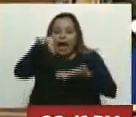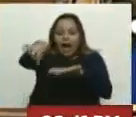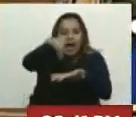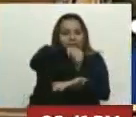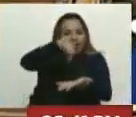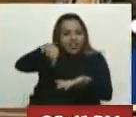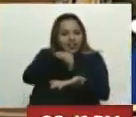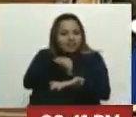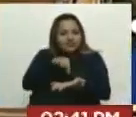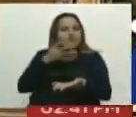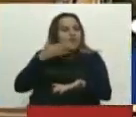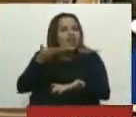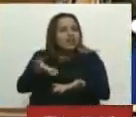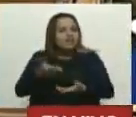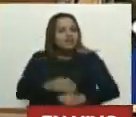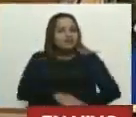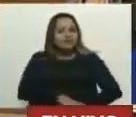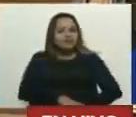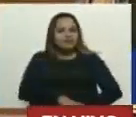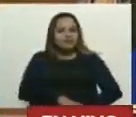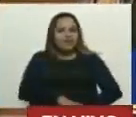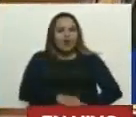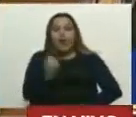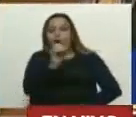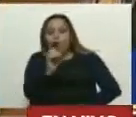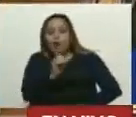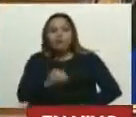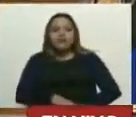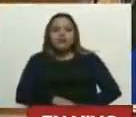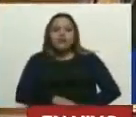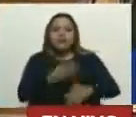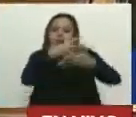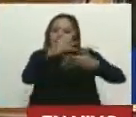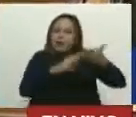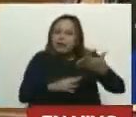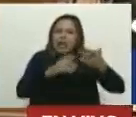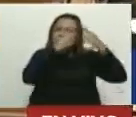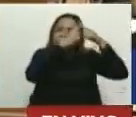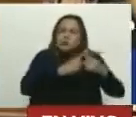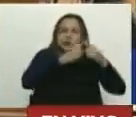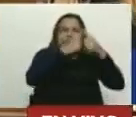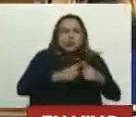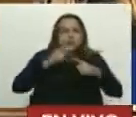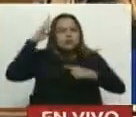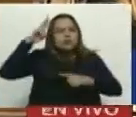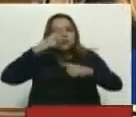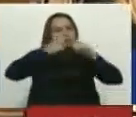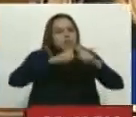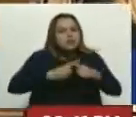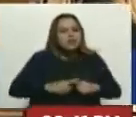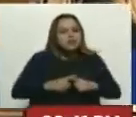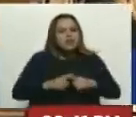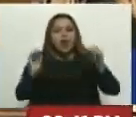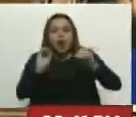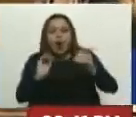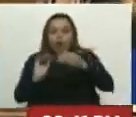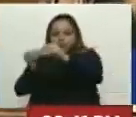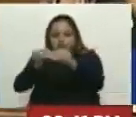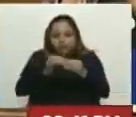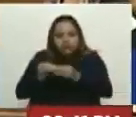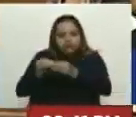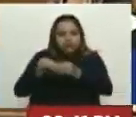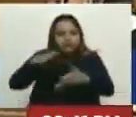ejemplo. O para la habilidad numérica o la habilidad en la topografía o en el